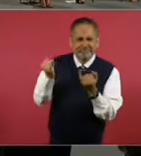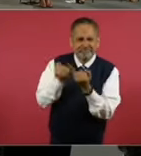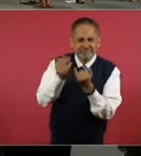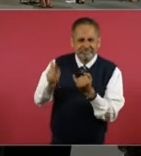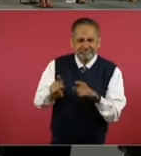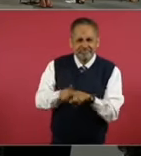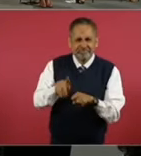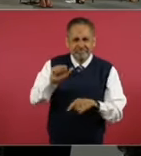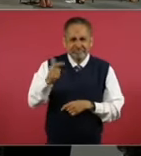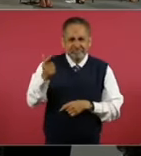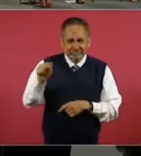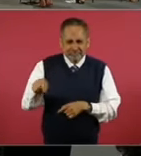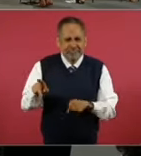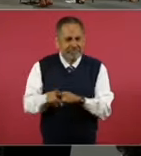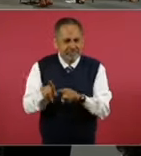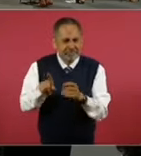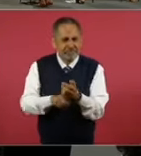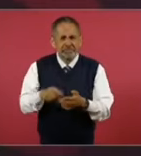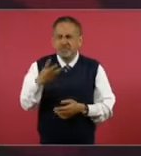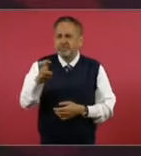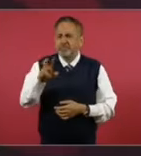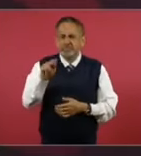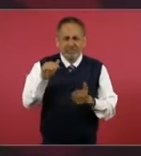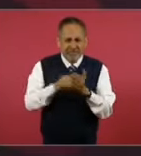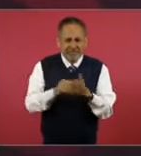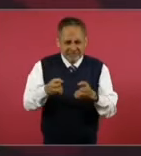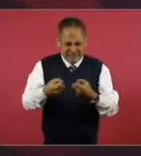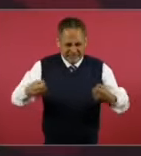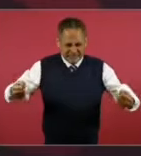Carlos, y de cerca de 350 mil planos,